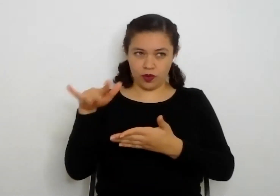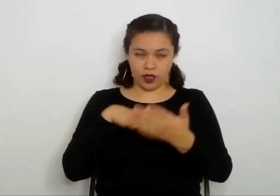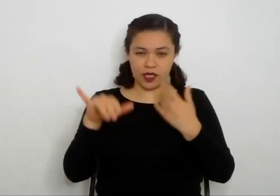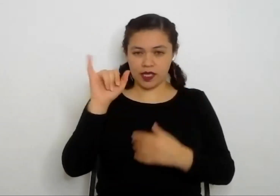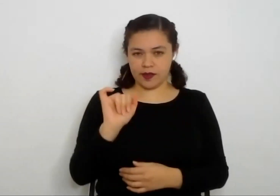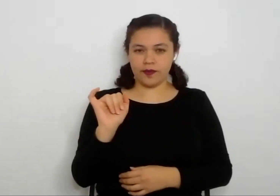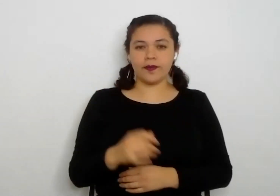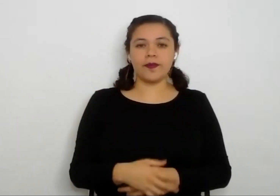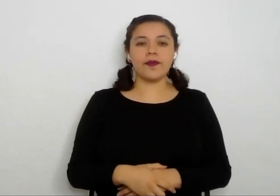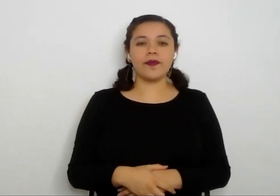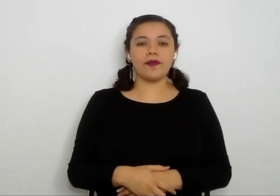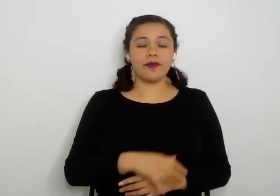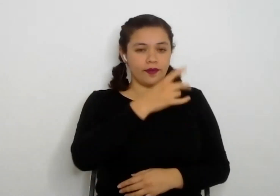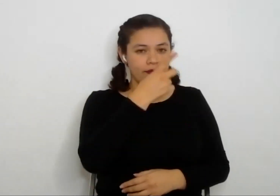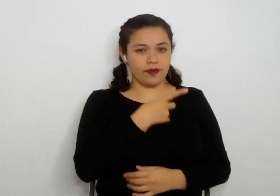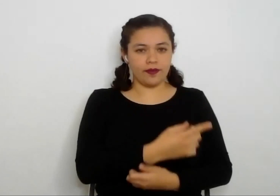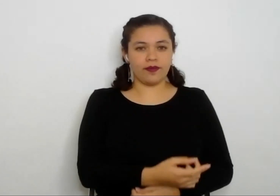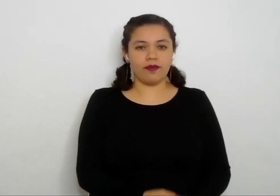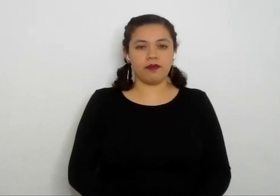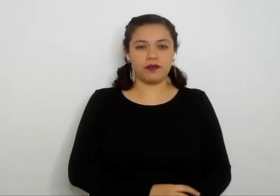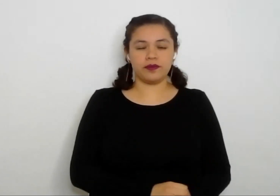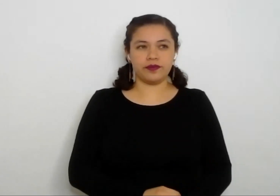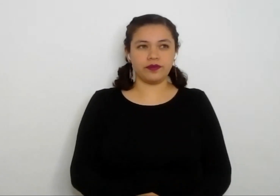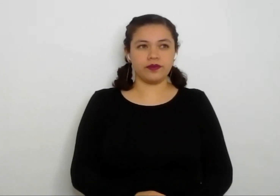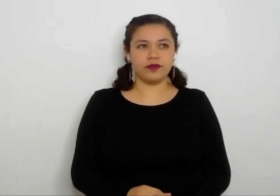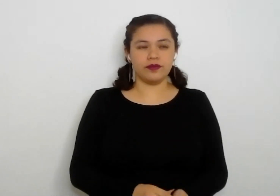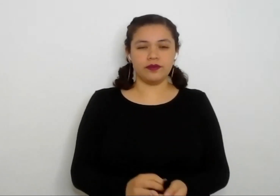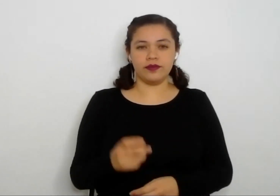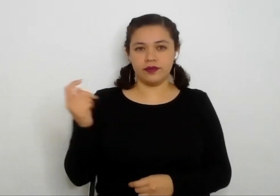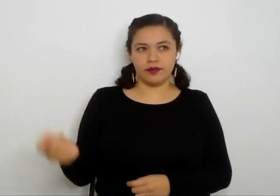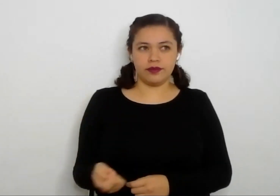Sí. La primera.